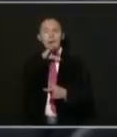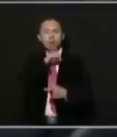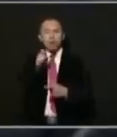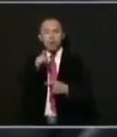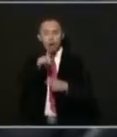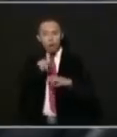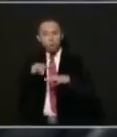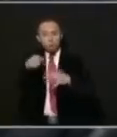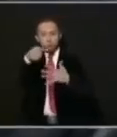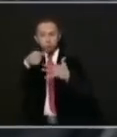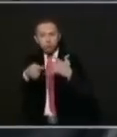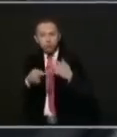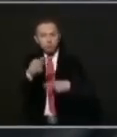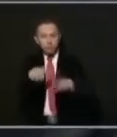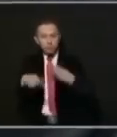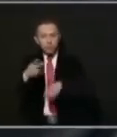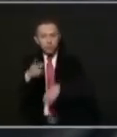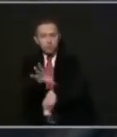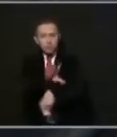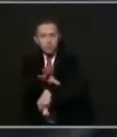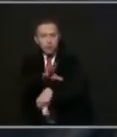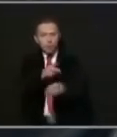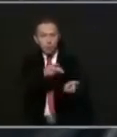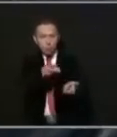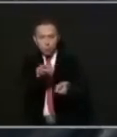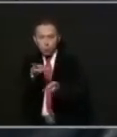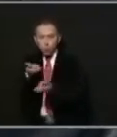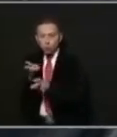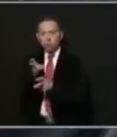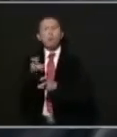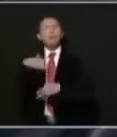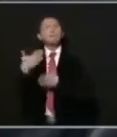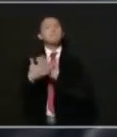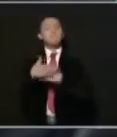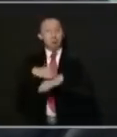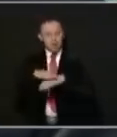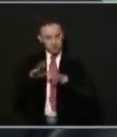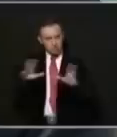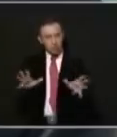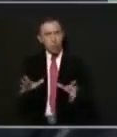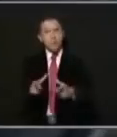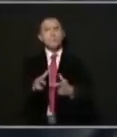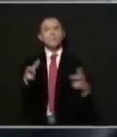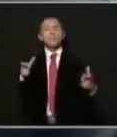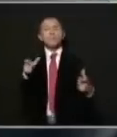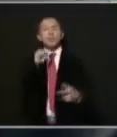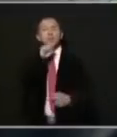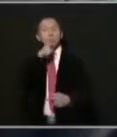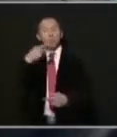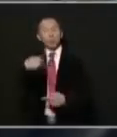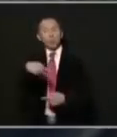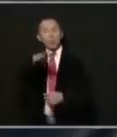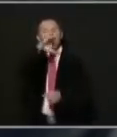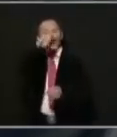Protegeremos la diversidad biológica y cultural de México.